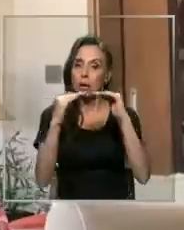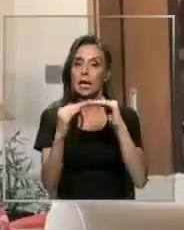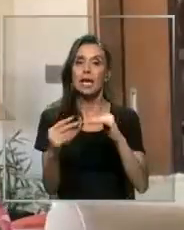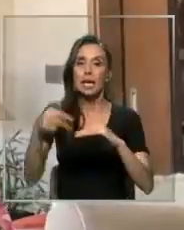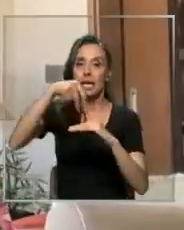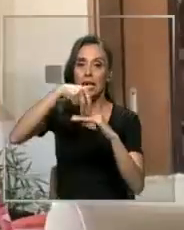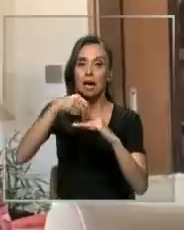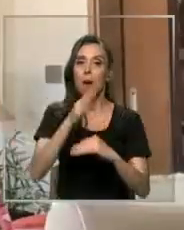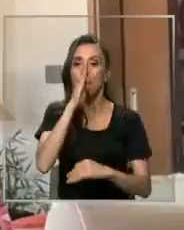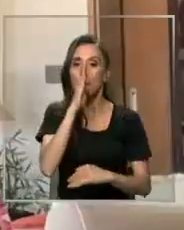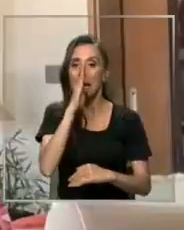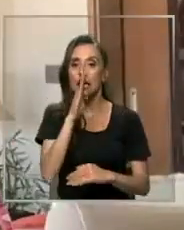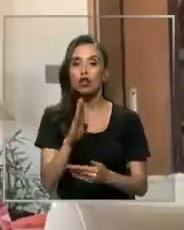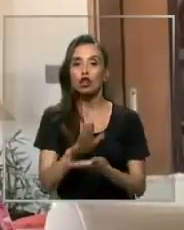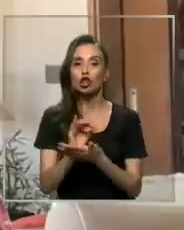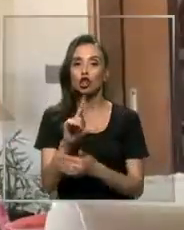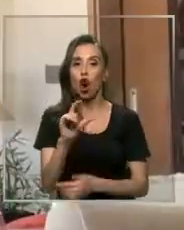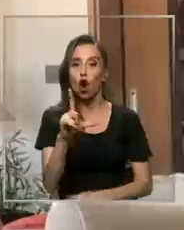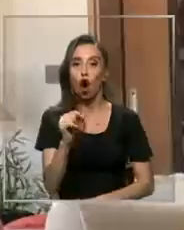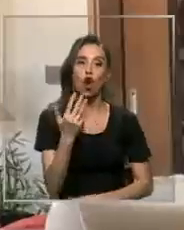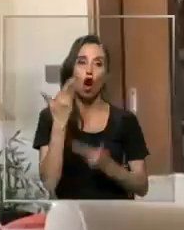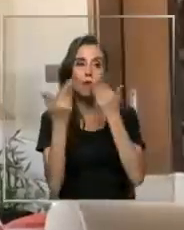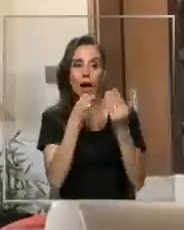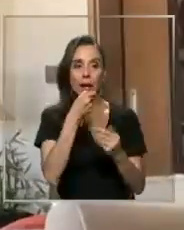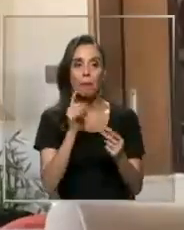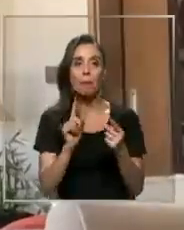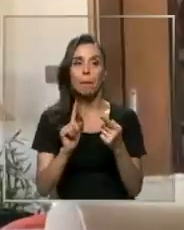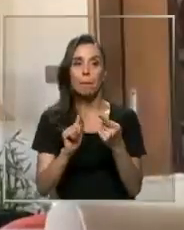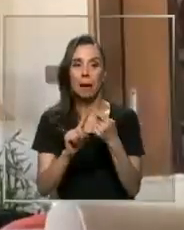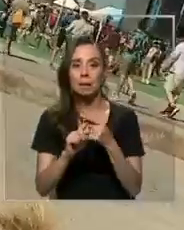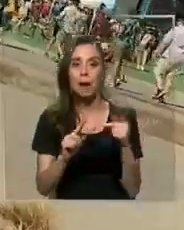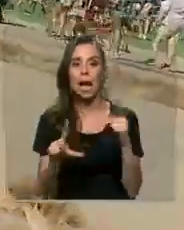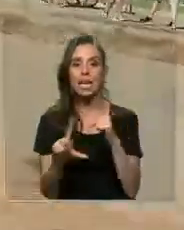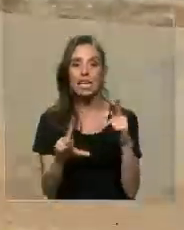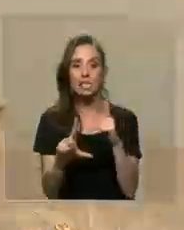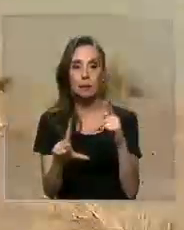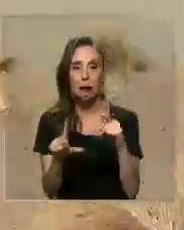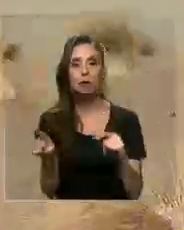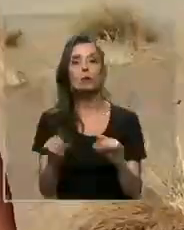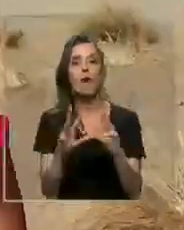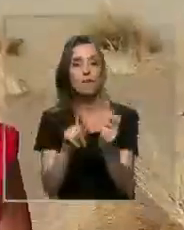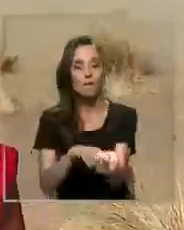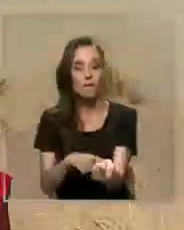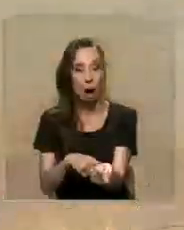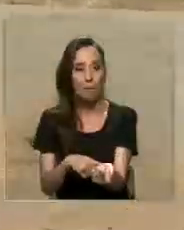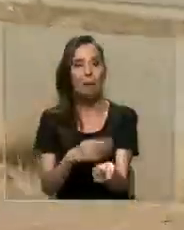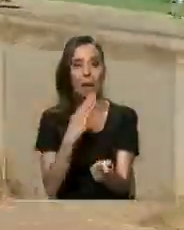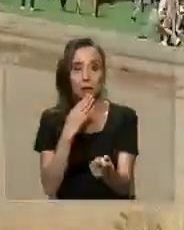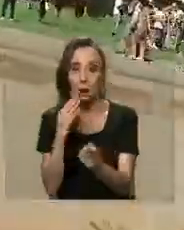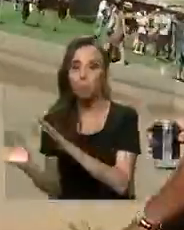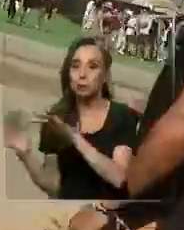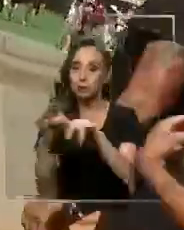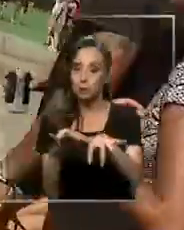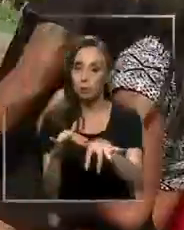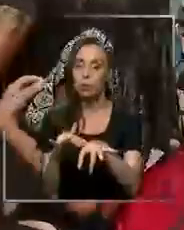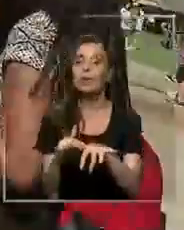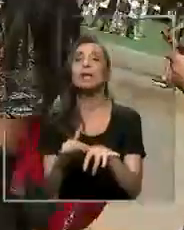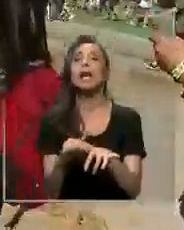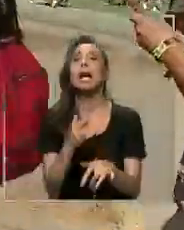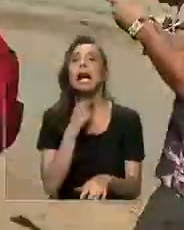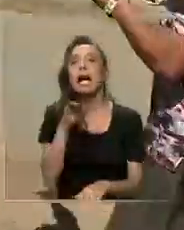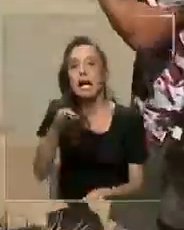Chocolo estamos súper contentos de participar en el Kidsapalooza. Las familias, que tampoco se quedan fuera del fenómeno